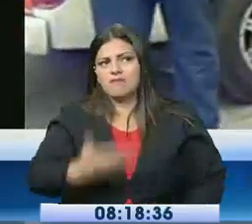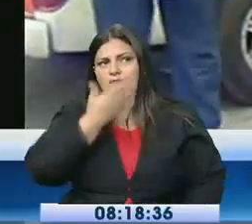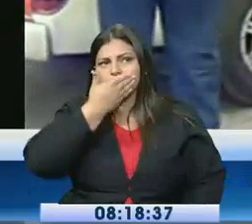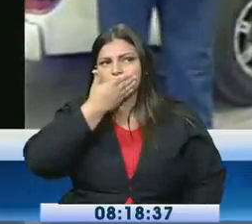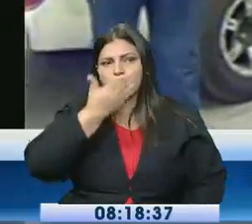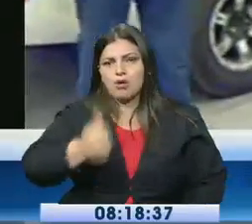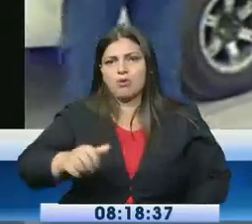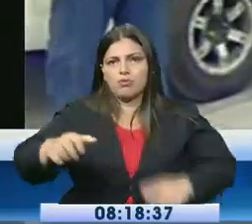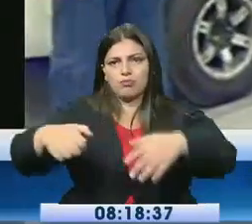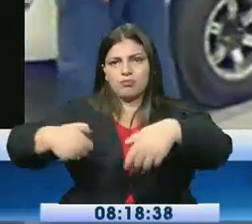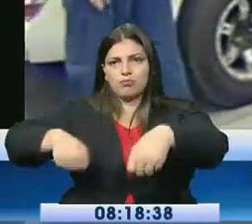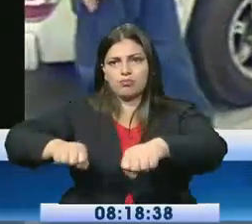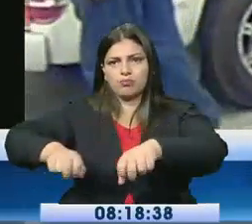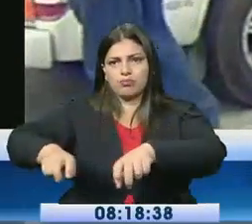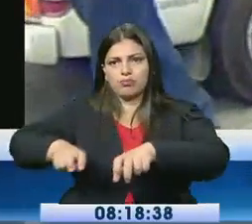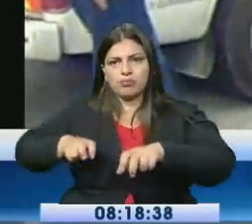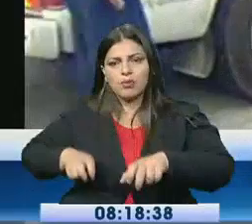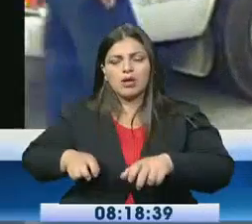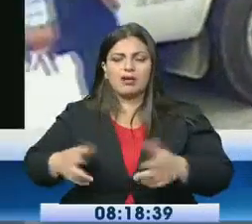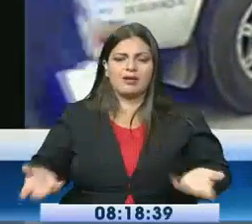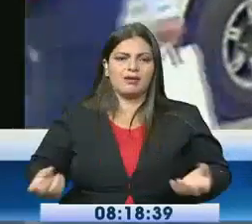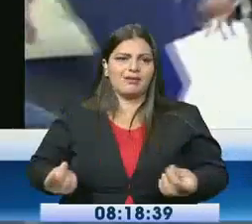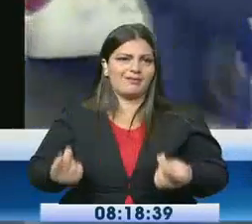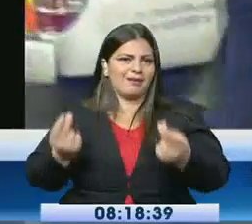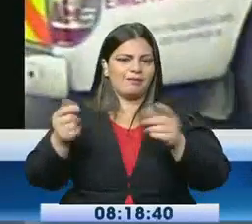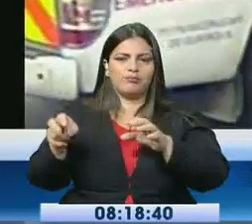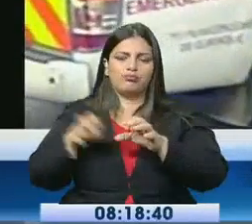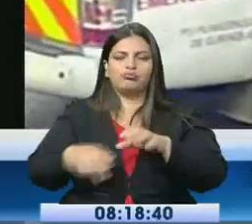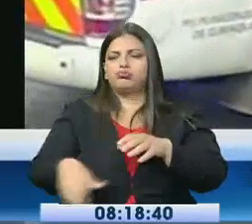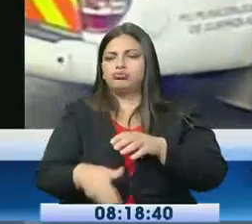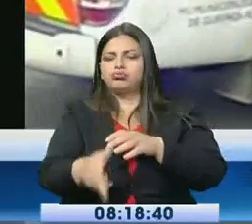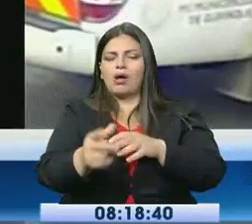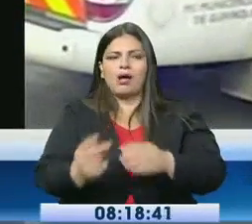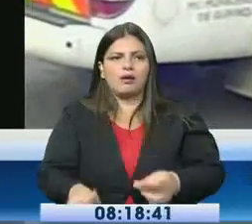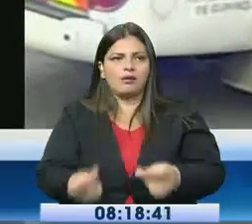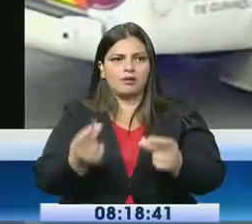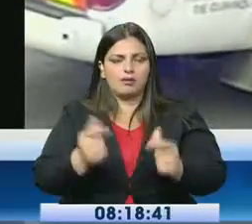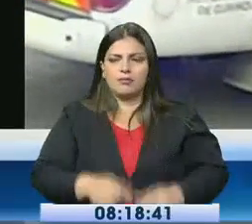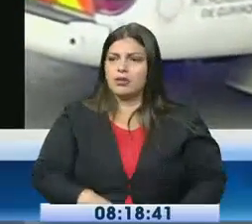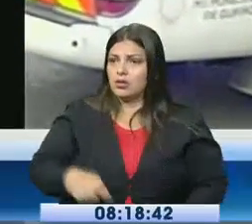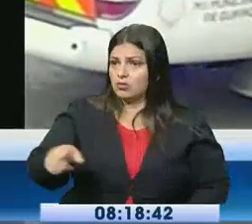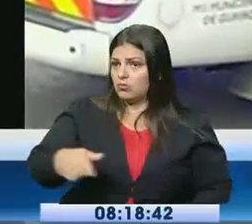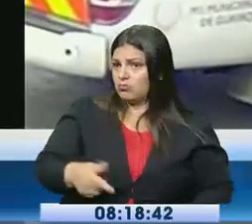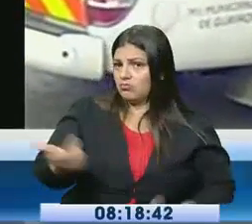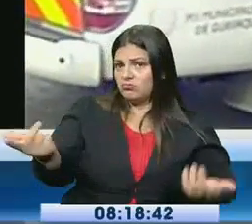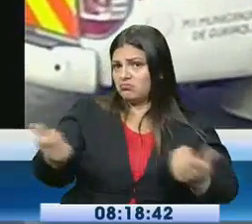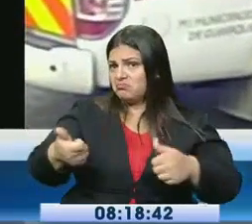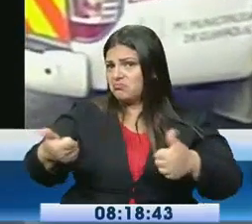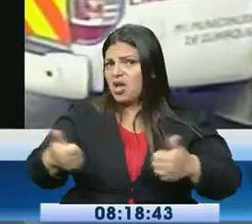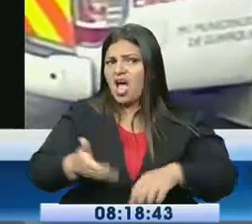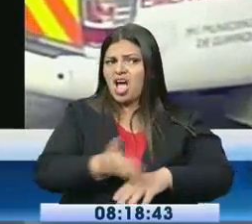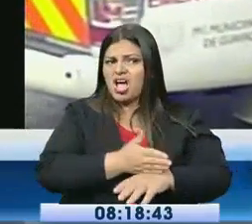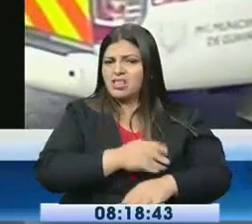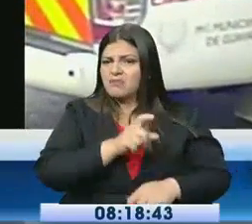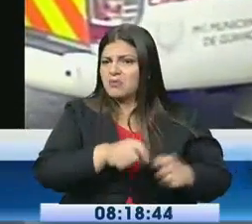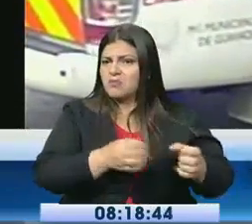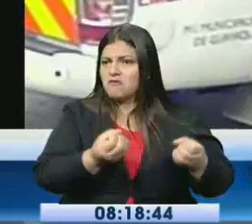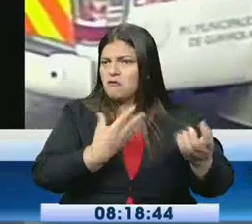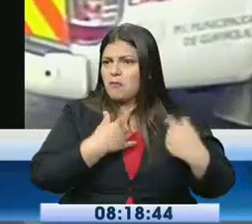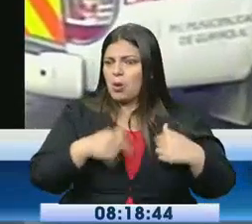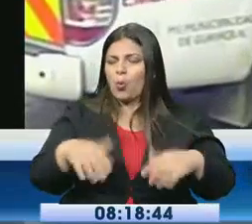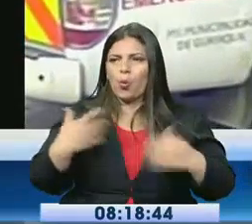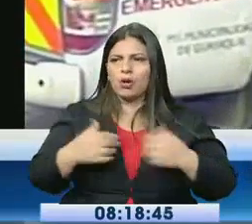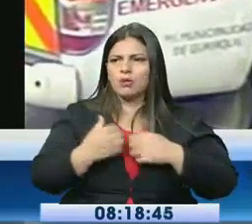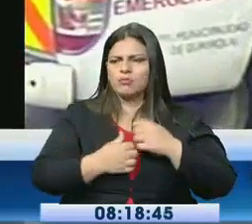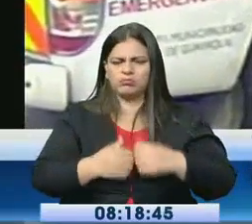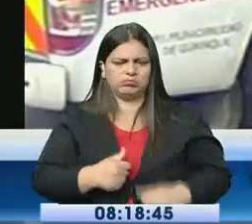mal servicio, hay muchas denuncias, ¿qué pasa con esto? Hasta el momento a mí no me ha sucedido nada. Listo, amiga, muchas gracias. Agente, buenos